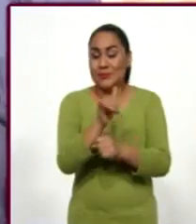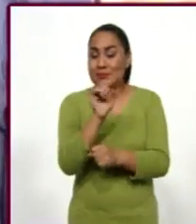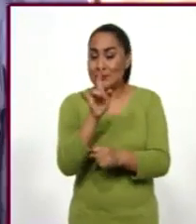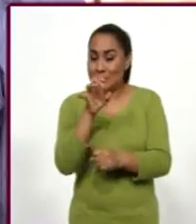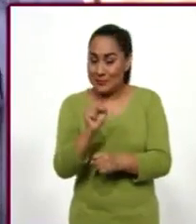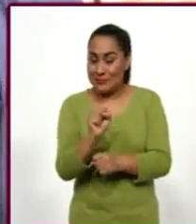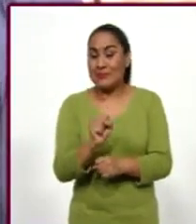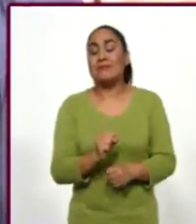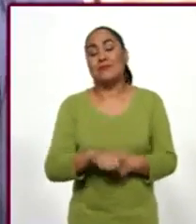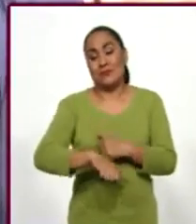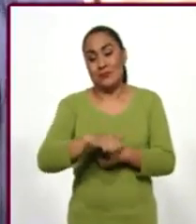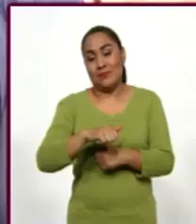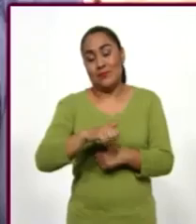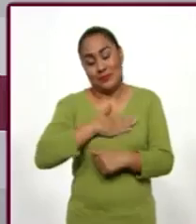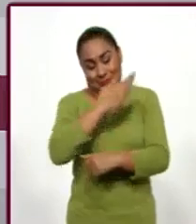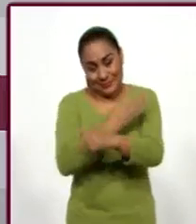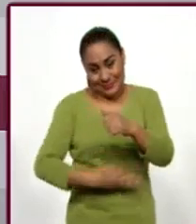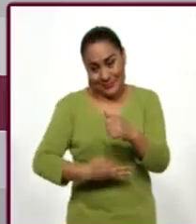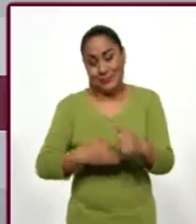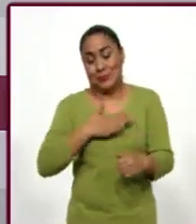luis virgilio muy buenas tardes sigo el fin de semana